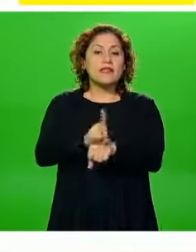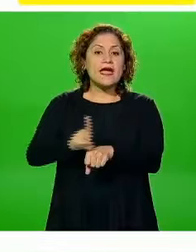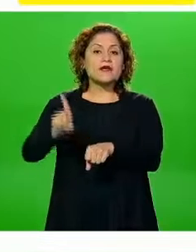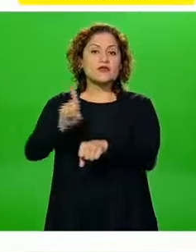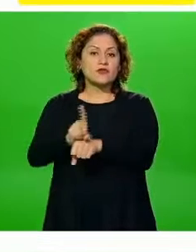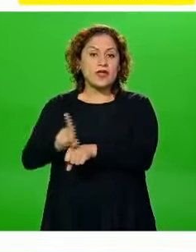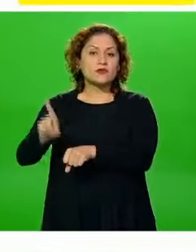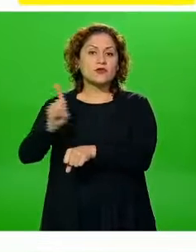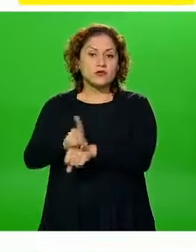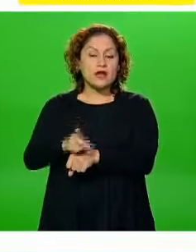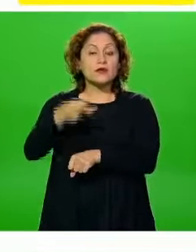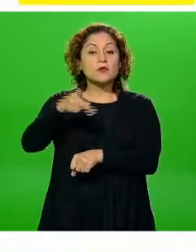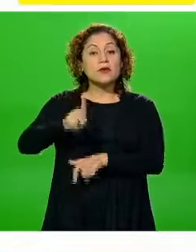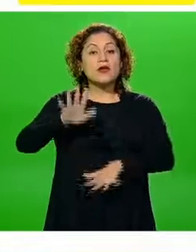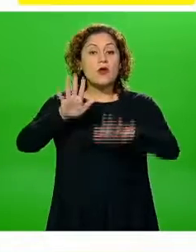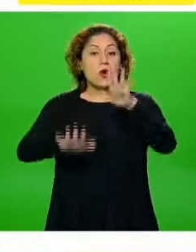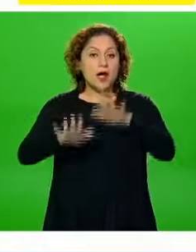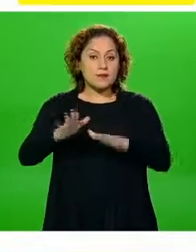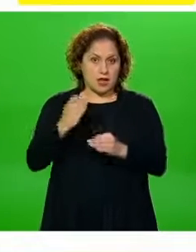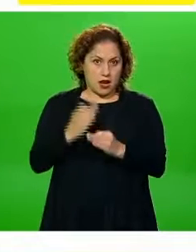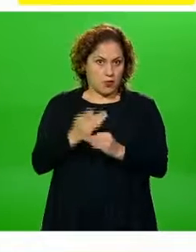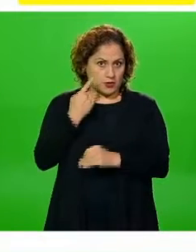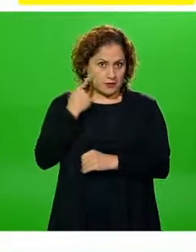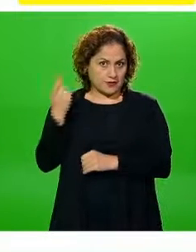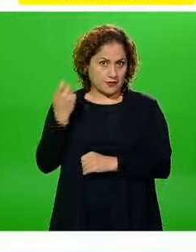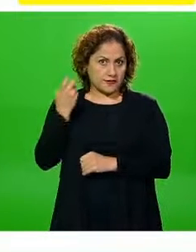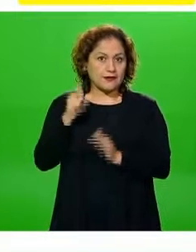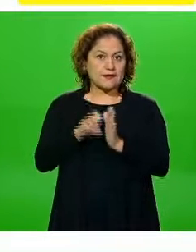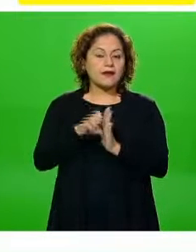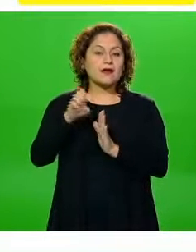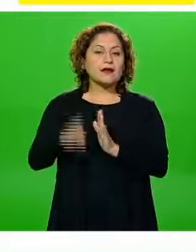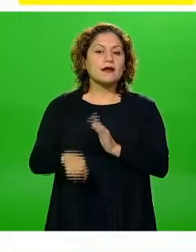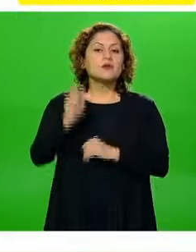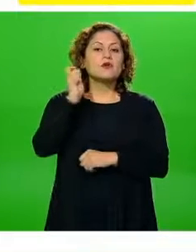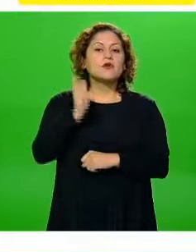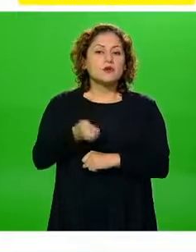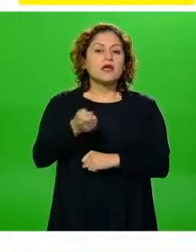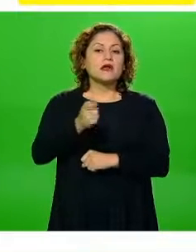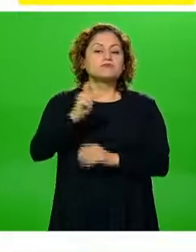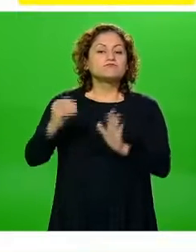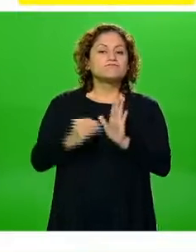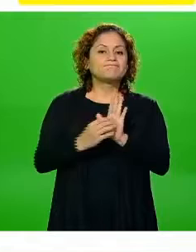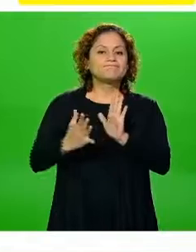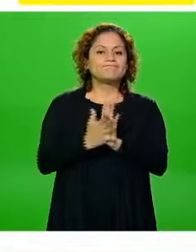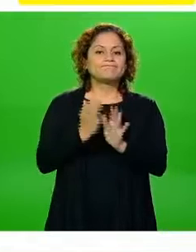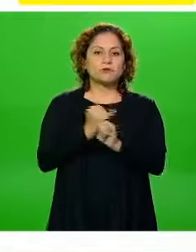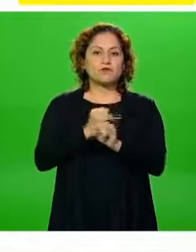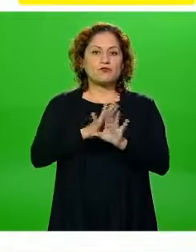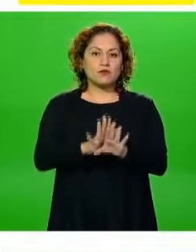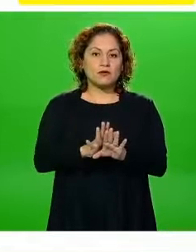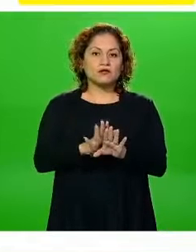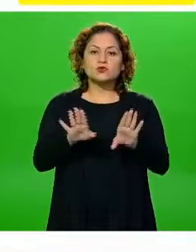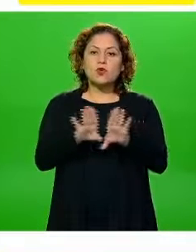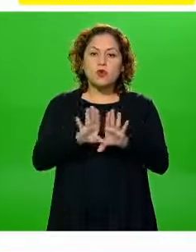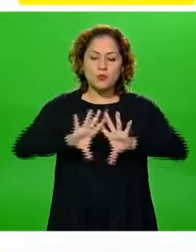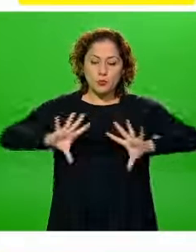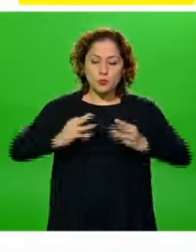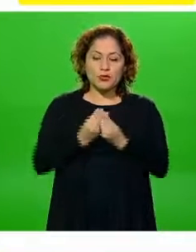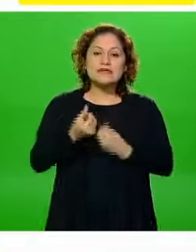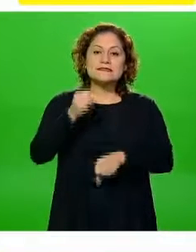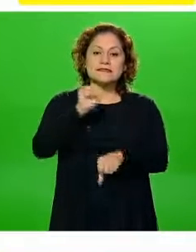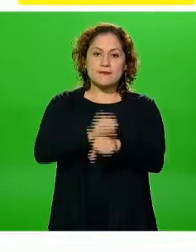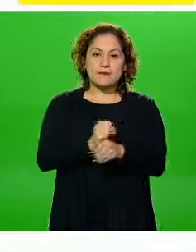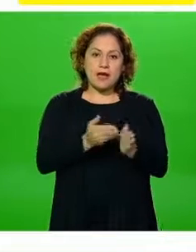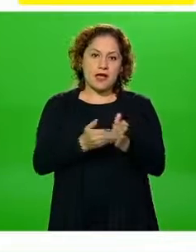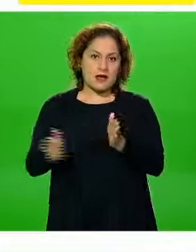otras láminas que nosotros estamos presentando en las cuales el componente o el análisis se presenta de manera semanal. Esta